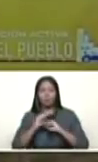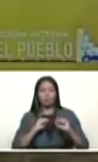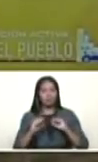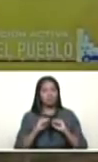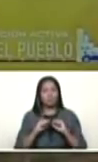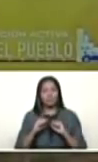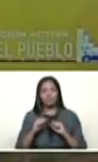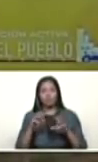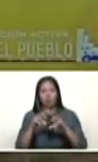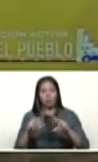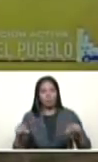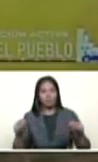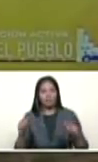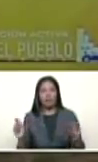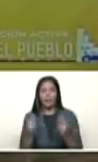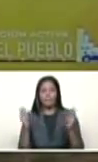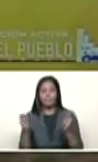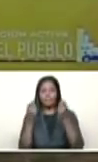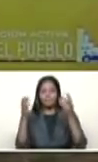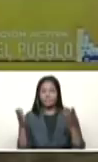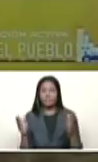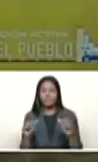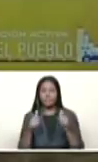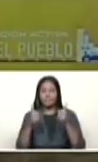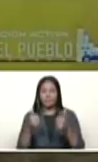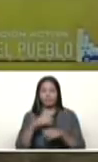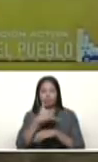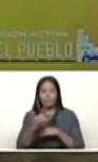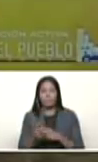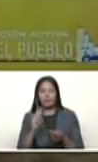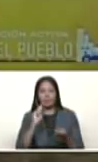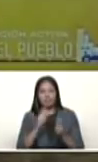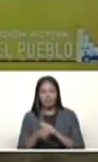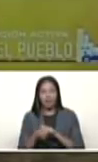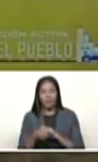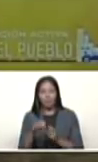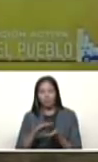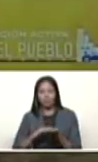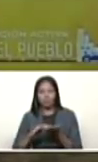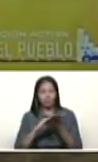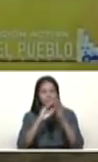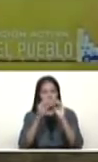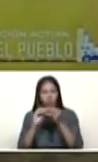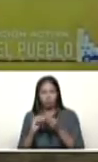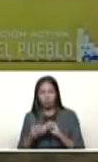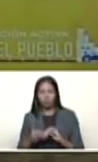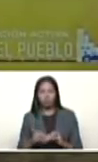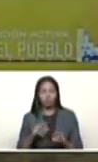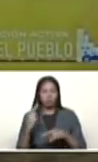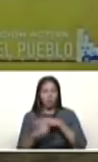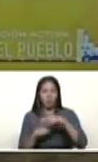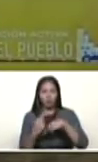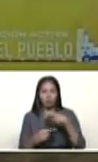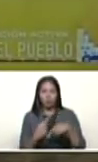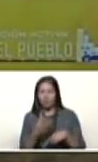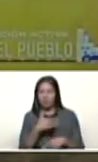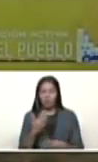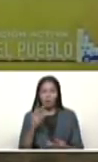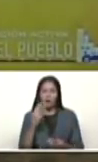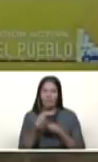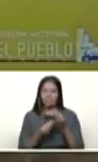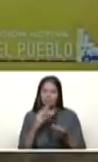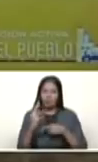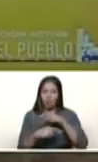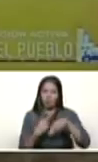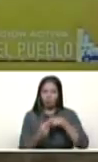campesino, arranco mi marcha en el nuevo plan de cambios, rectificación y renovación de la revolución. Quiero hacer una